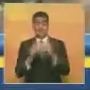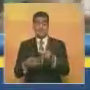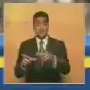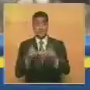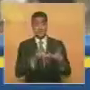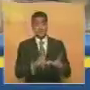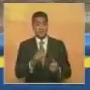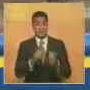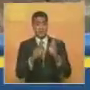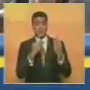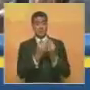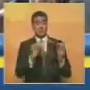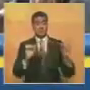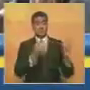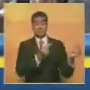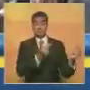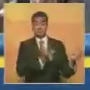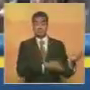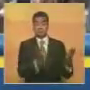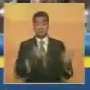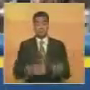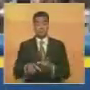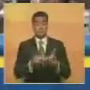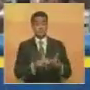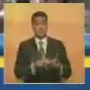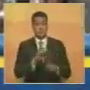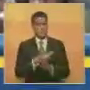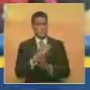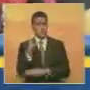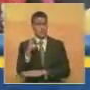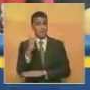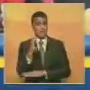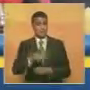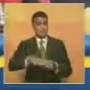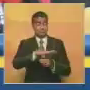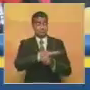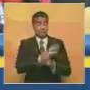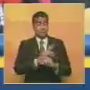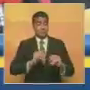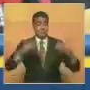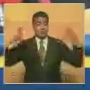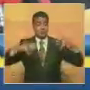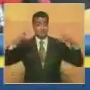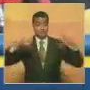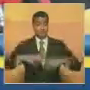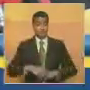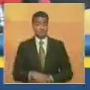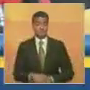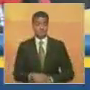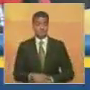donde algunas familias ya fueron reubicadas en refugios la causa de la emergencia fue la saturación del suelo debido a las lluvias en